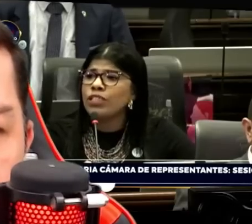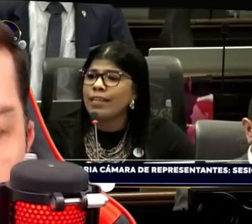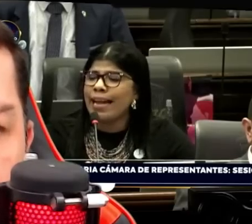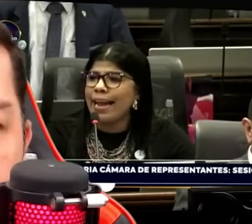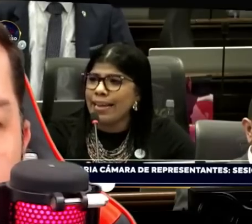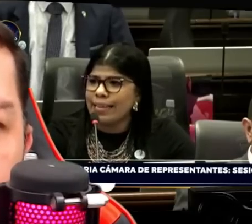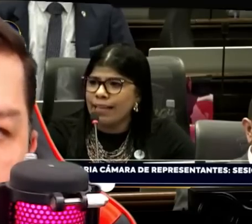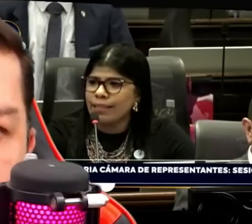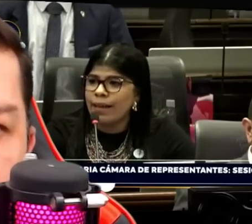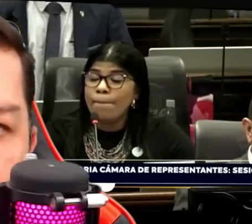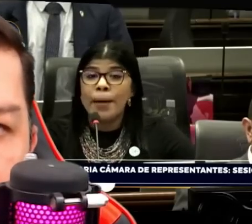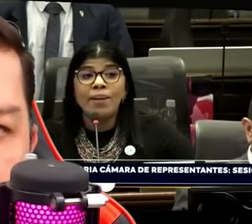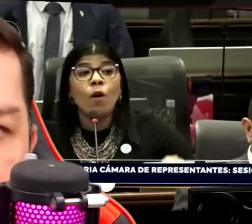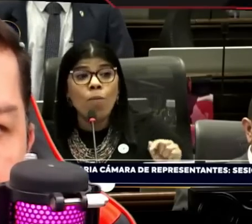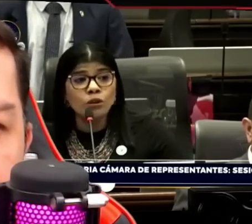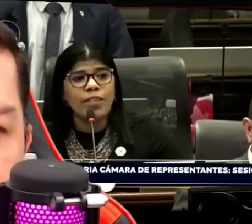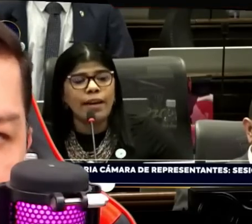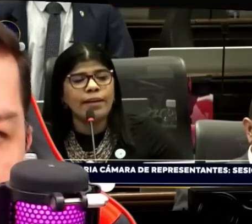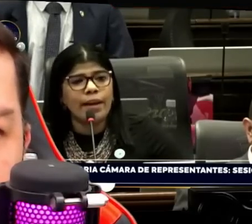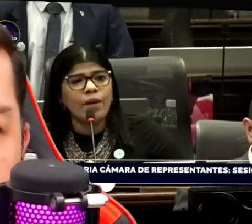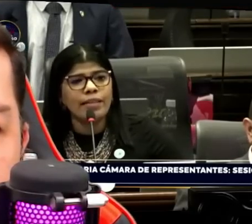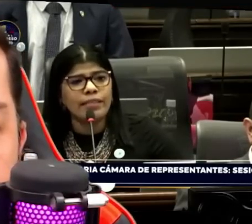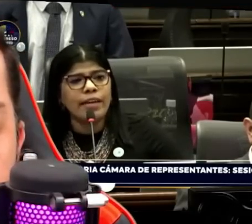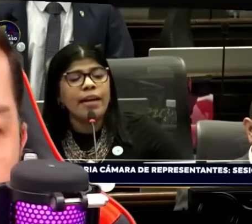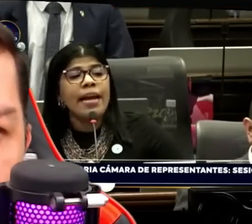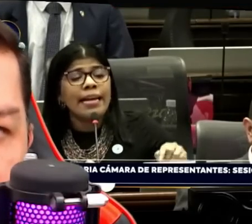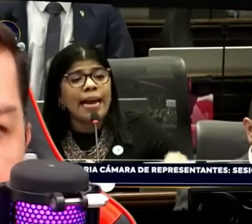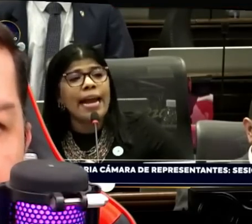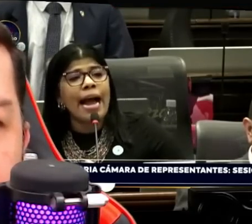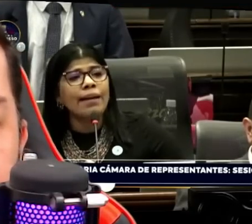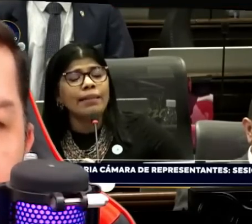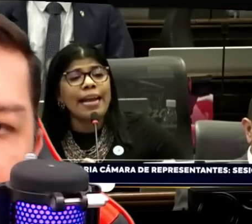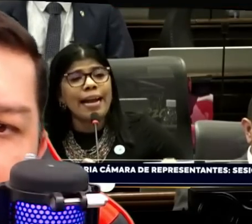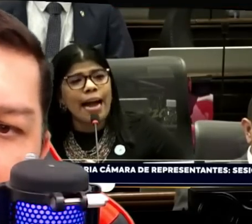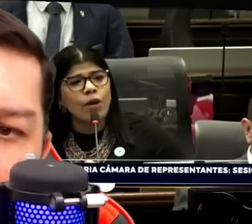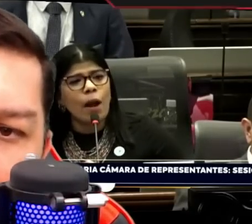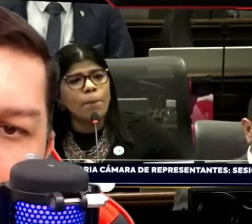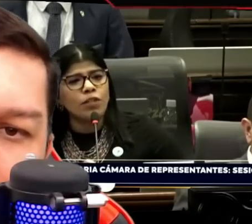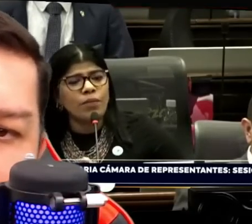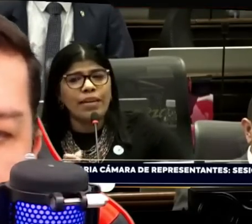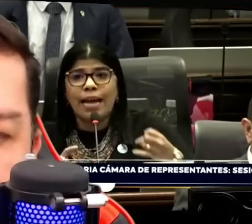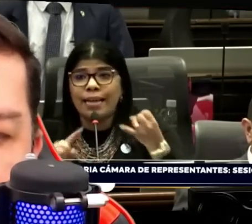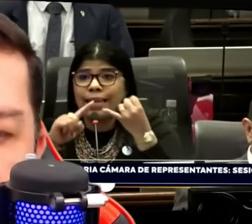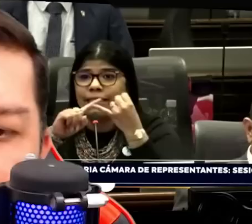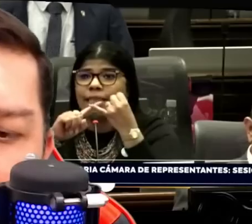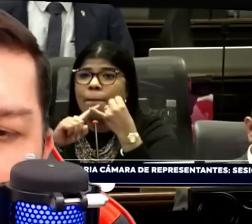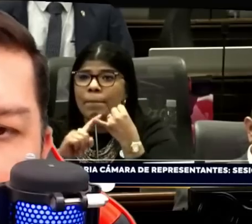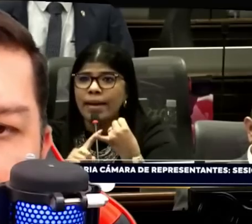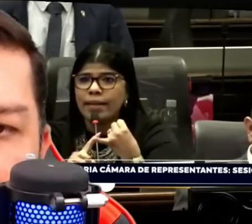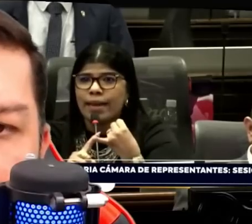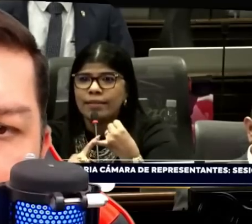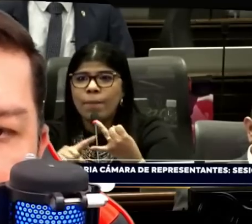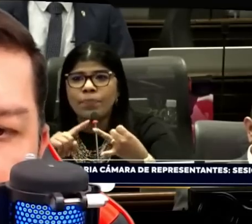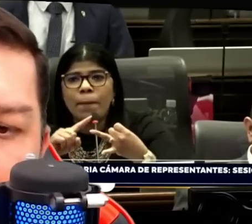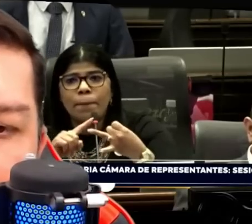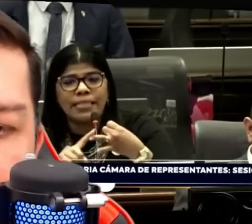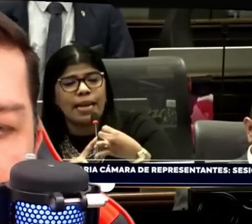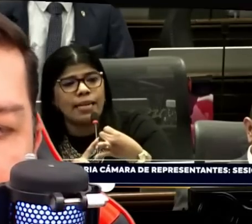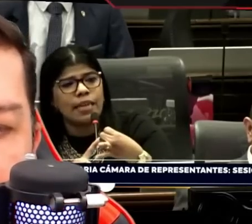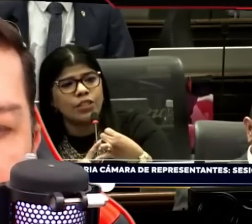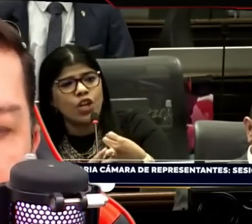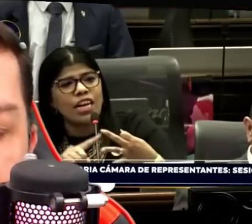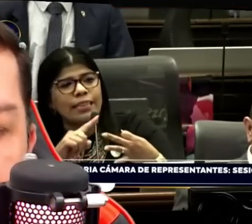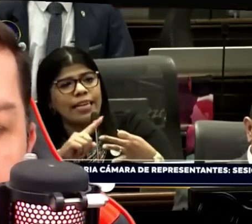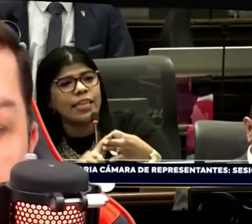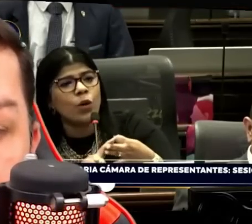está llevando a cabo. Ya JP pasó de la virtualidad a la parte física en el Congreso